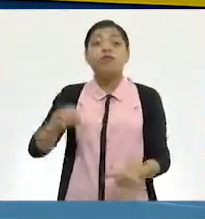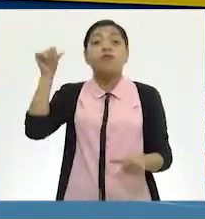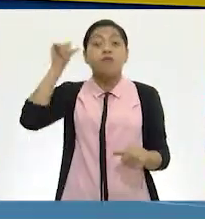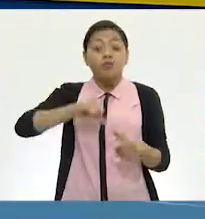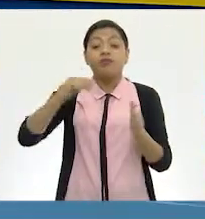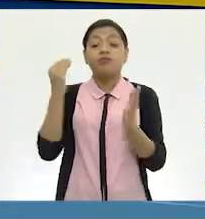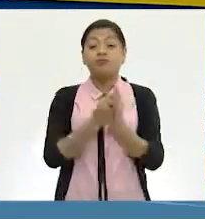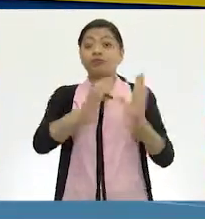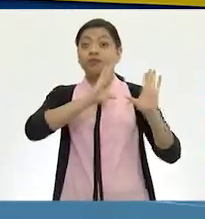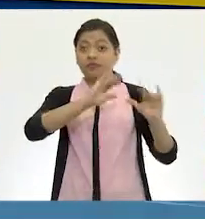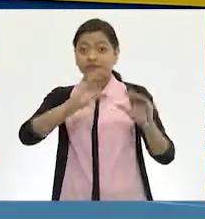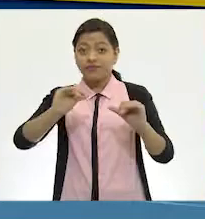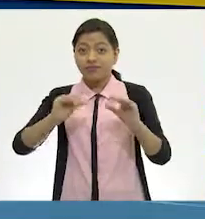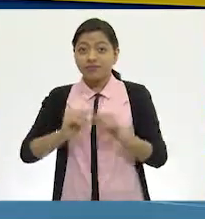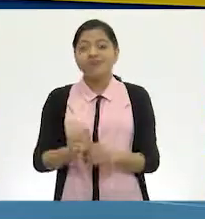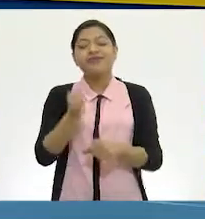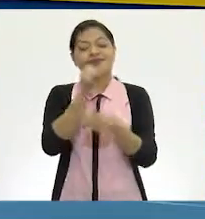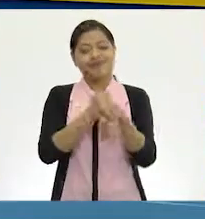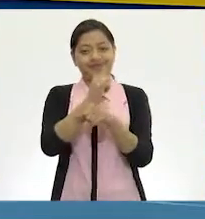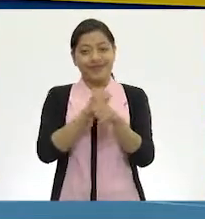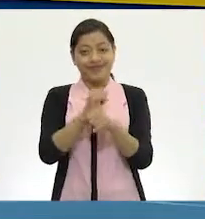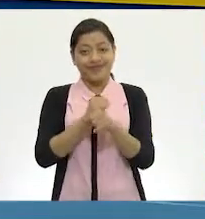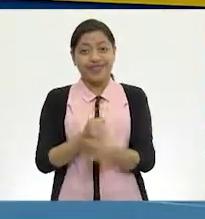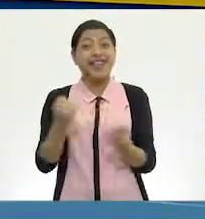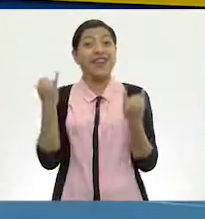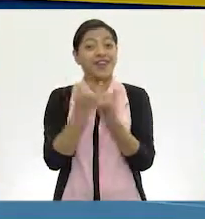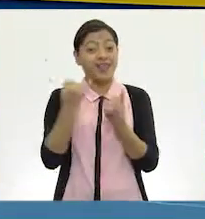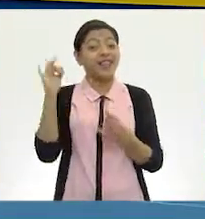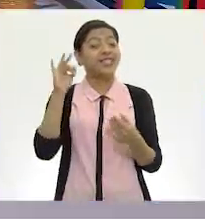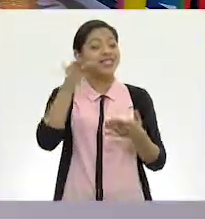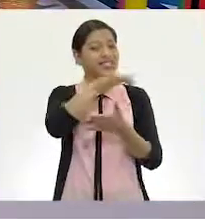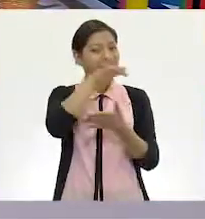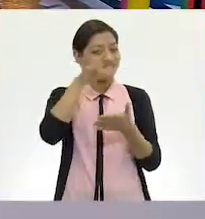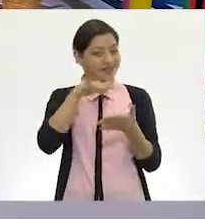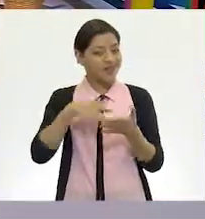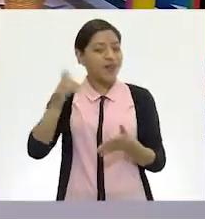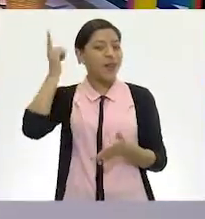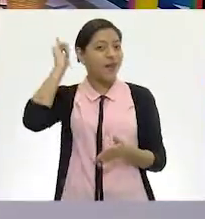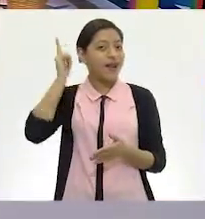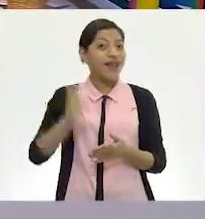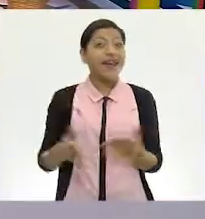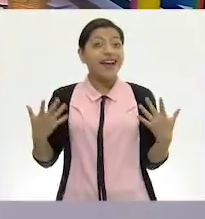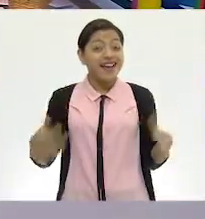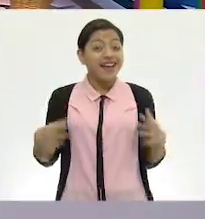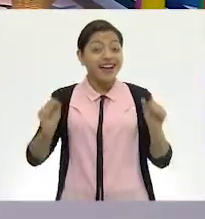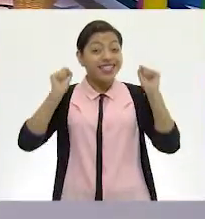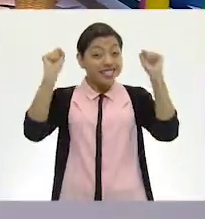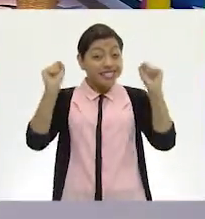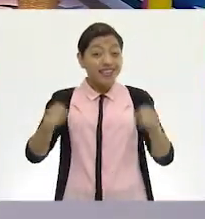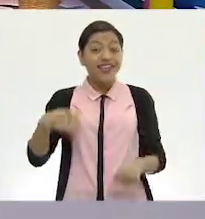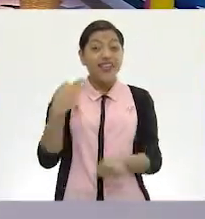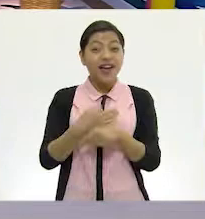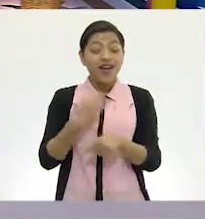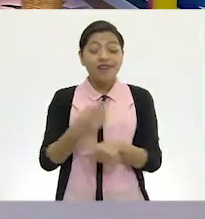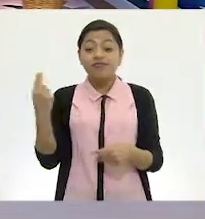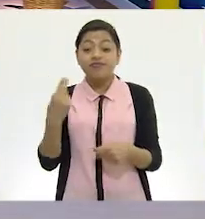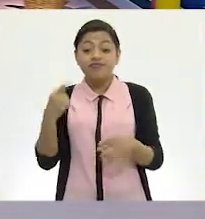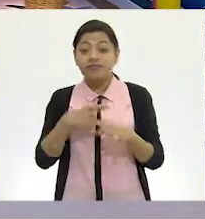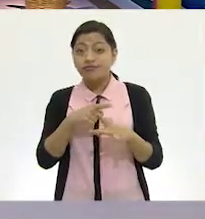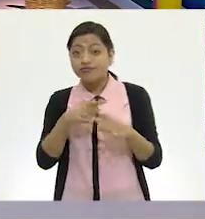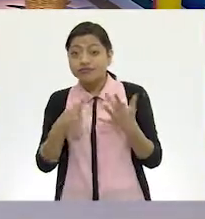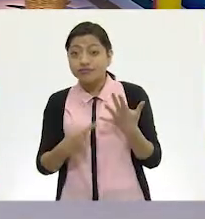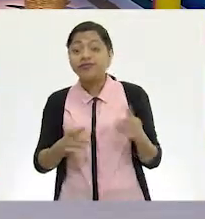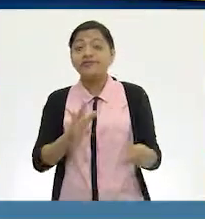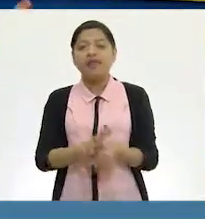programa más de investigación y con suerte también de lectura. Sí. ¿Y qué vamos a necesitar para esta sesión? Pues vamos a